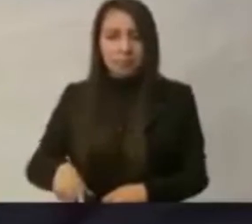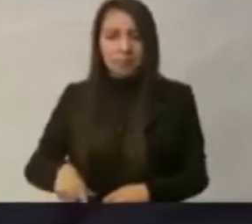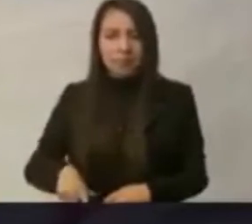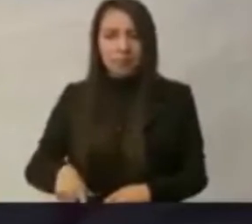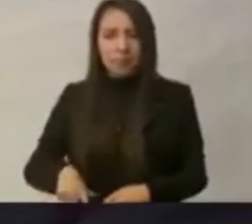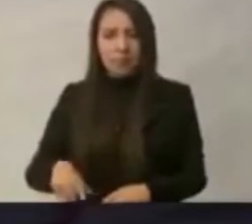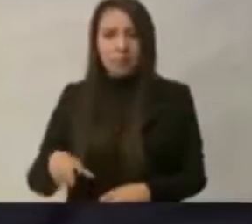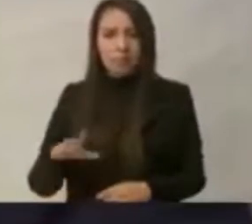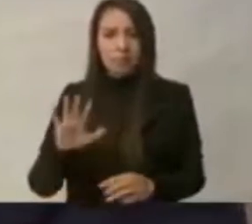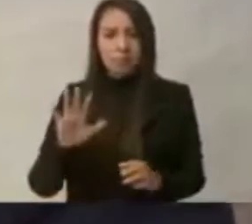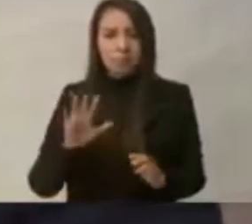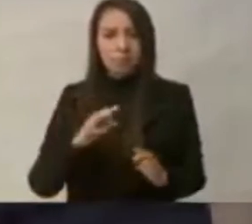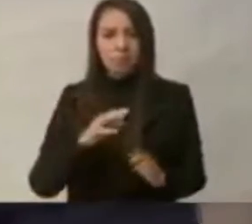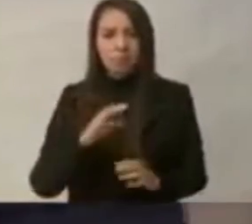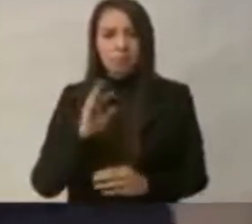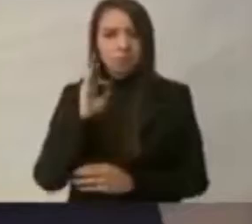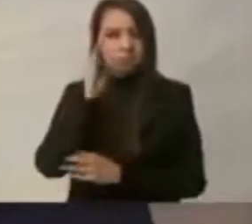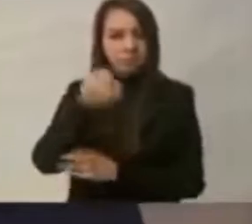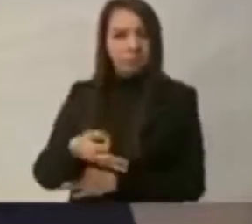a llevar a cabo una consulta